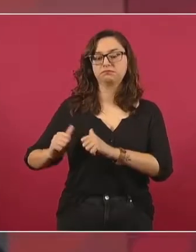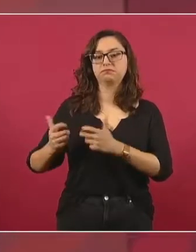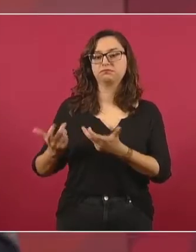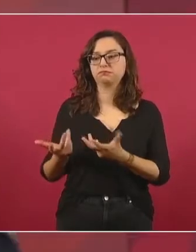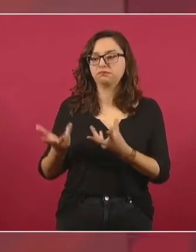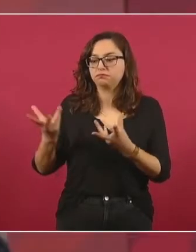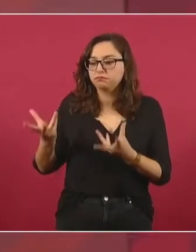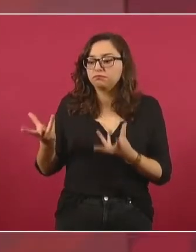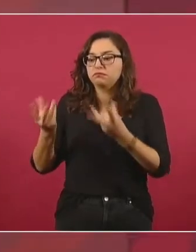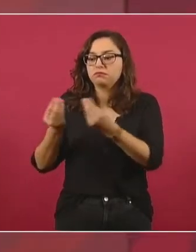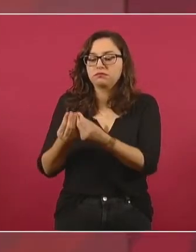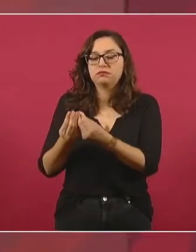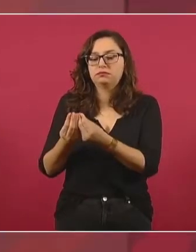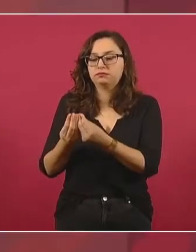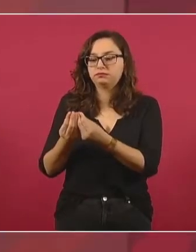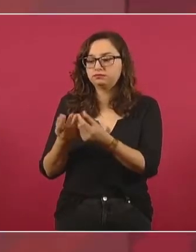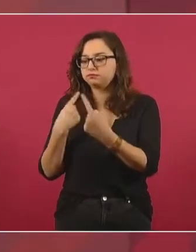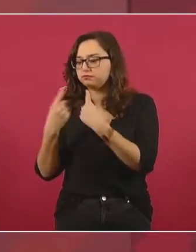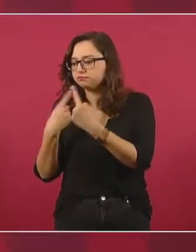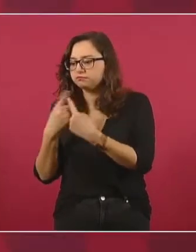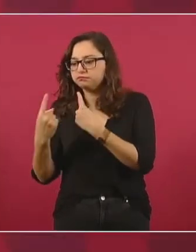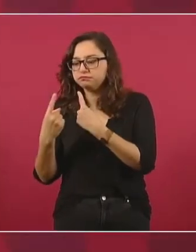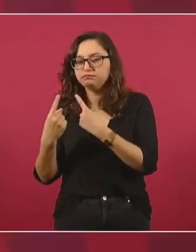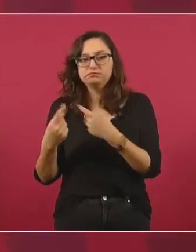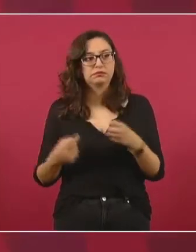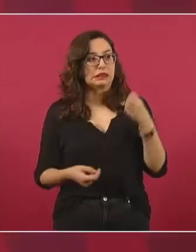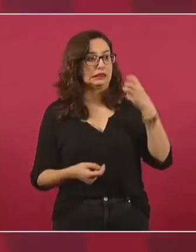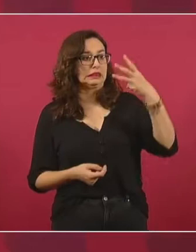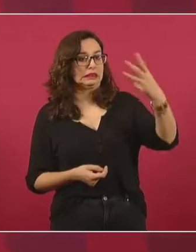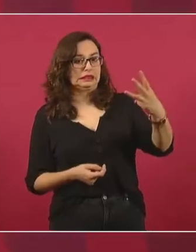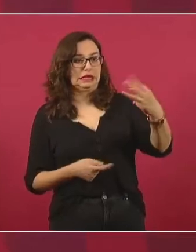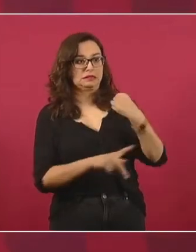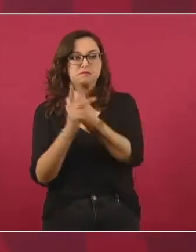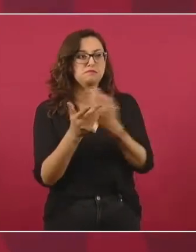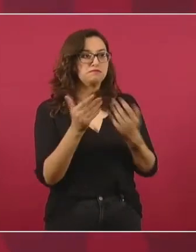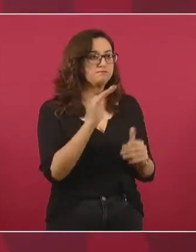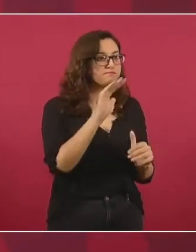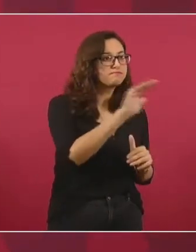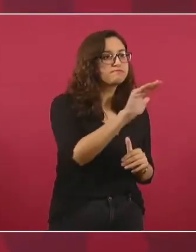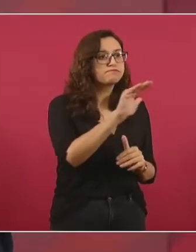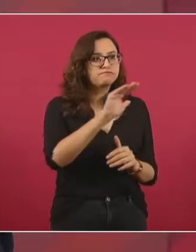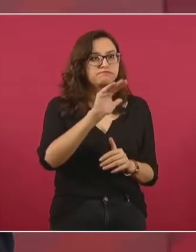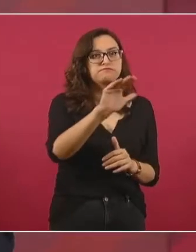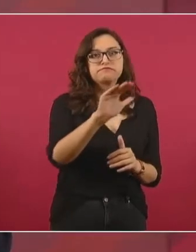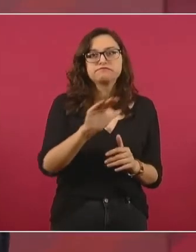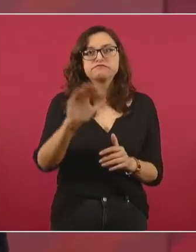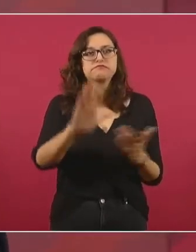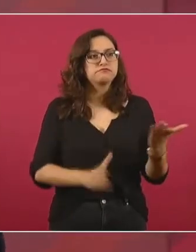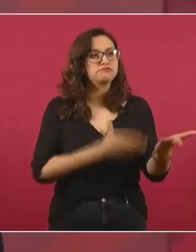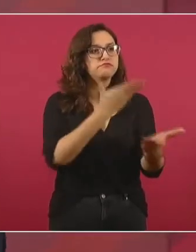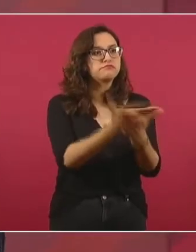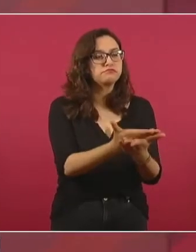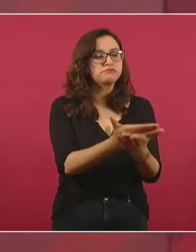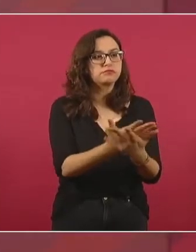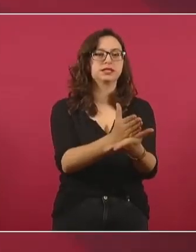se reúnan y presenten pronto una propuesta para detener la